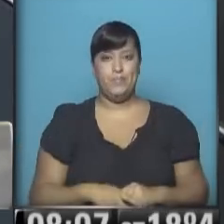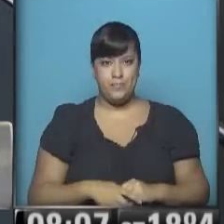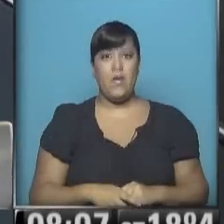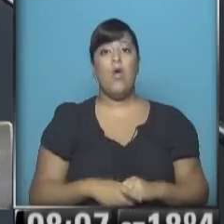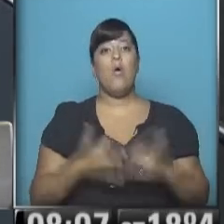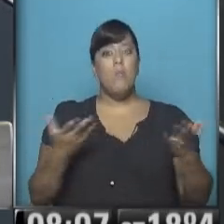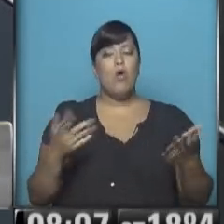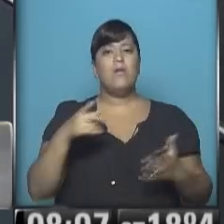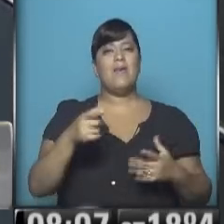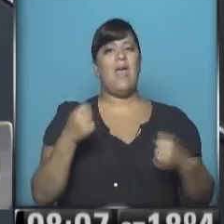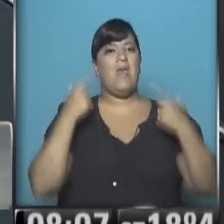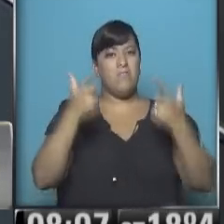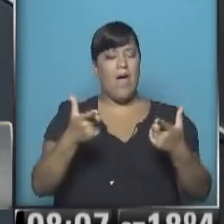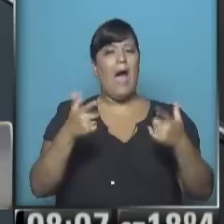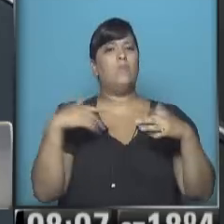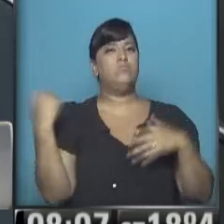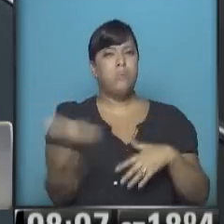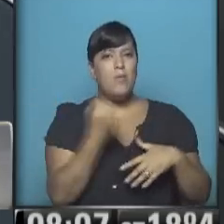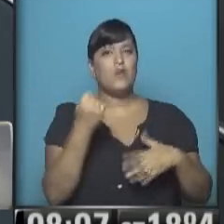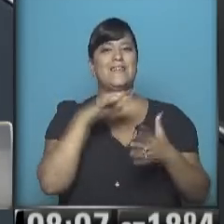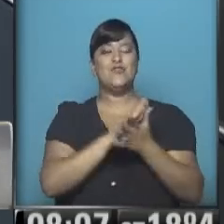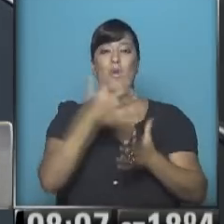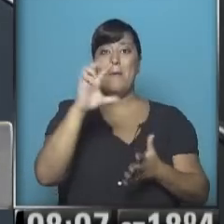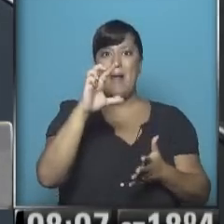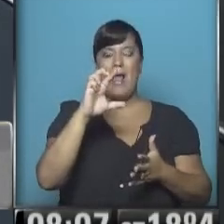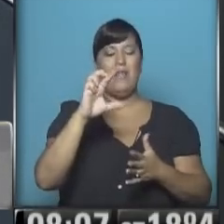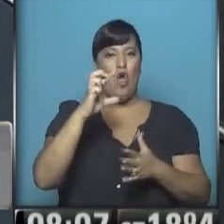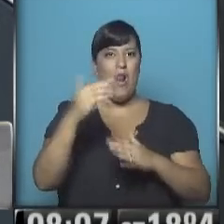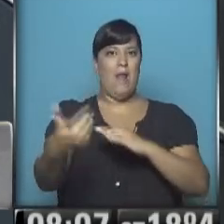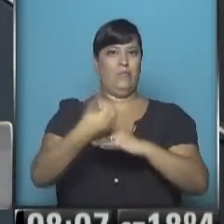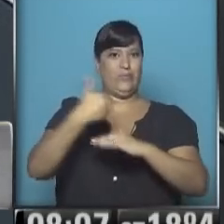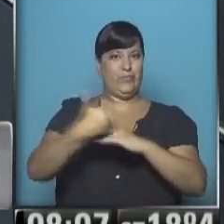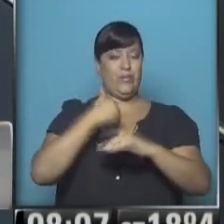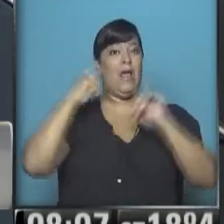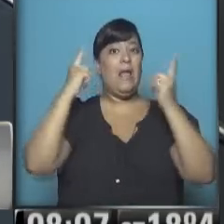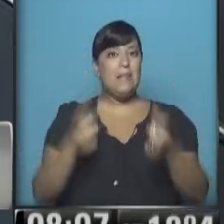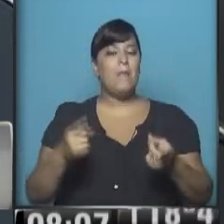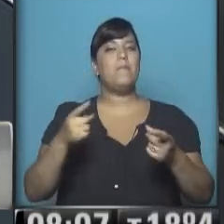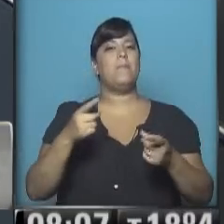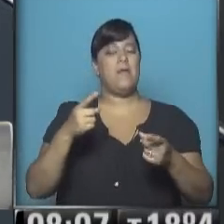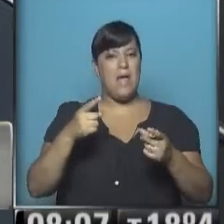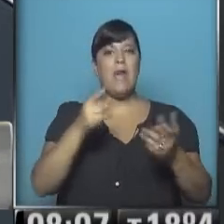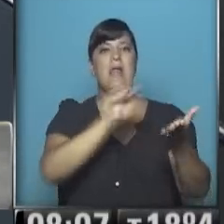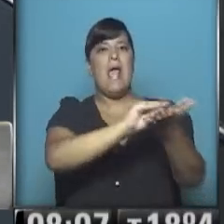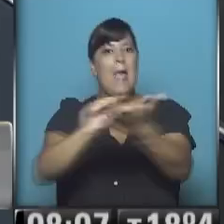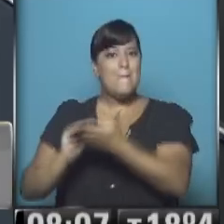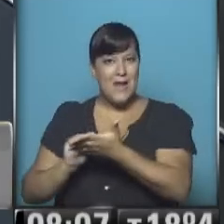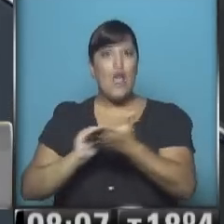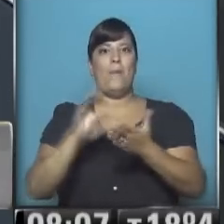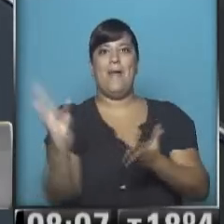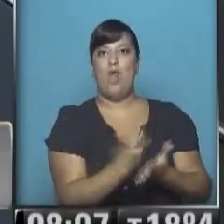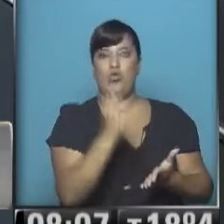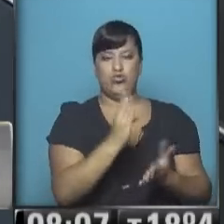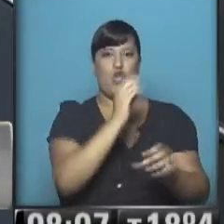significa un impacto desde el punto de vista de balance de Divisas segundo porque implica mayor expansión del empleo en la producción y